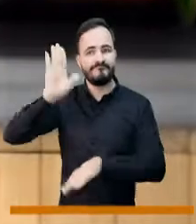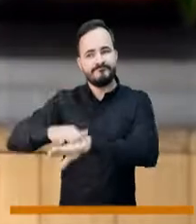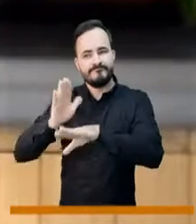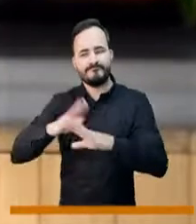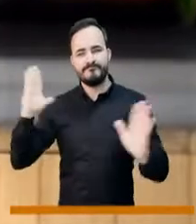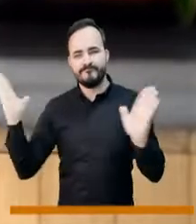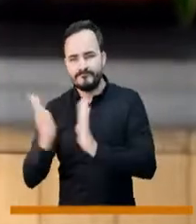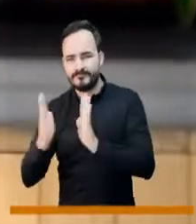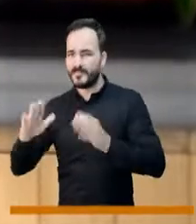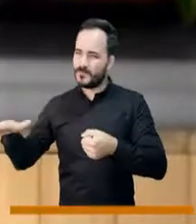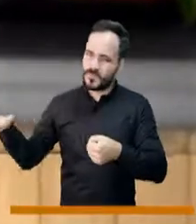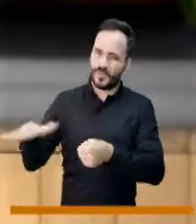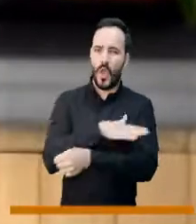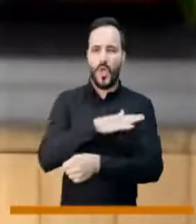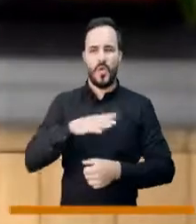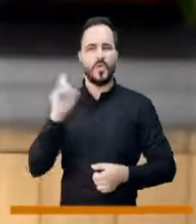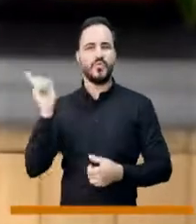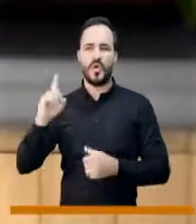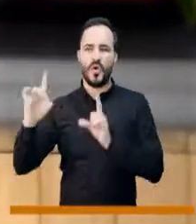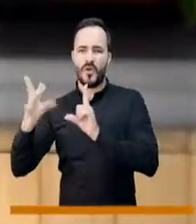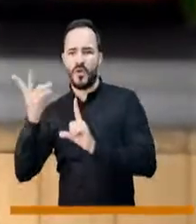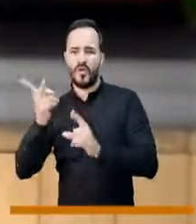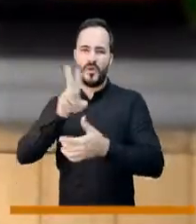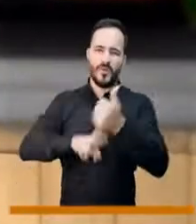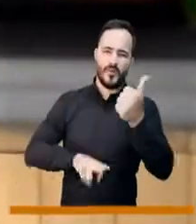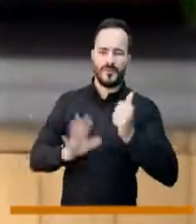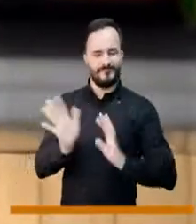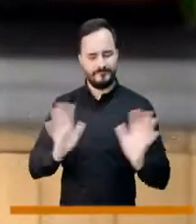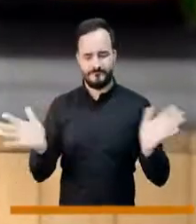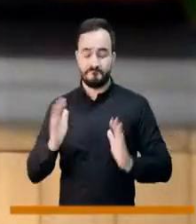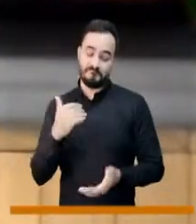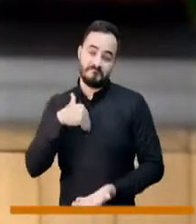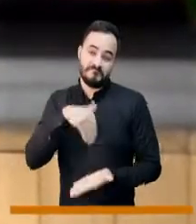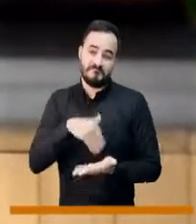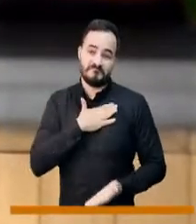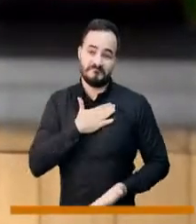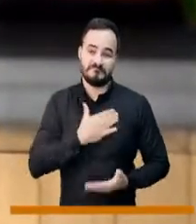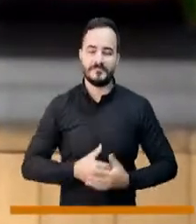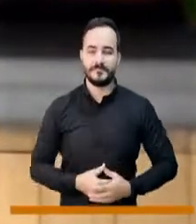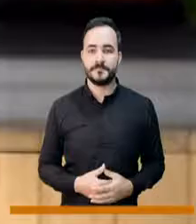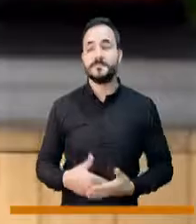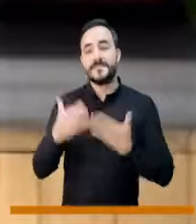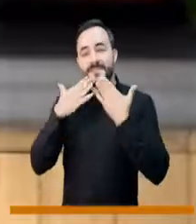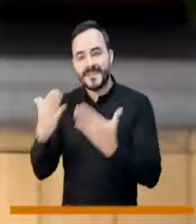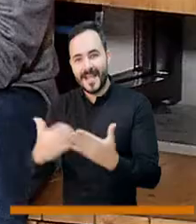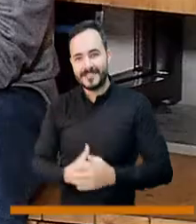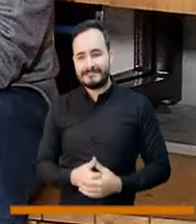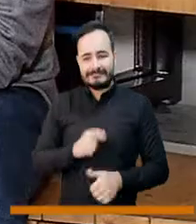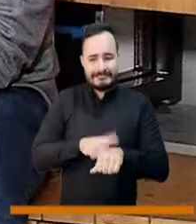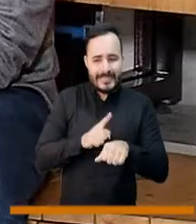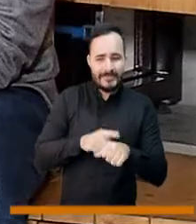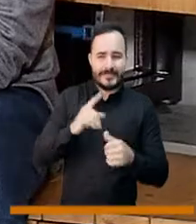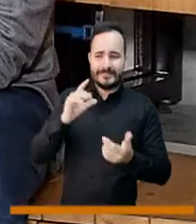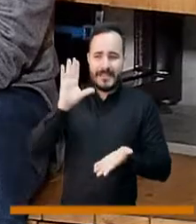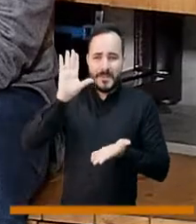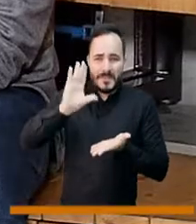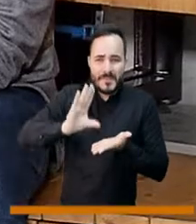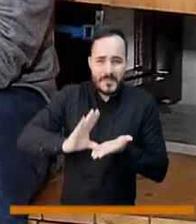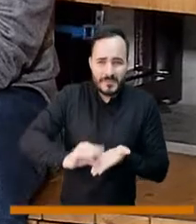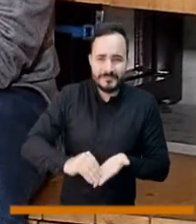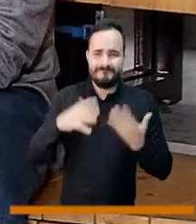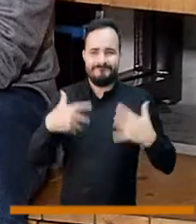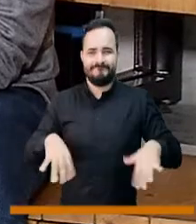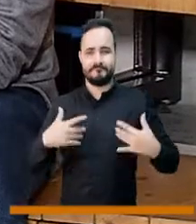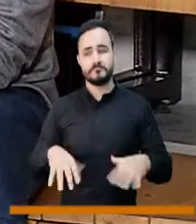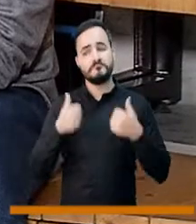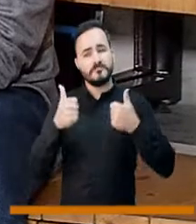volver a la presencialidad en el Consejo, presencialidad plena, no mixta, y esa es mi posición. Muchísimas gracias, concejal. Se nos agota el